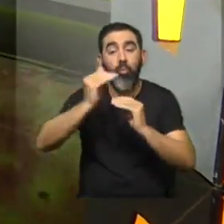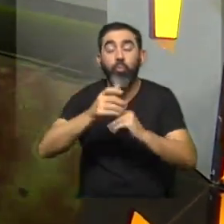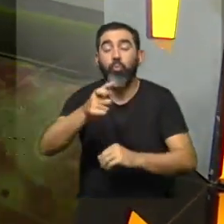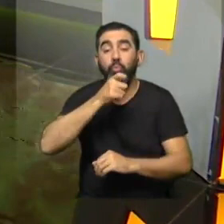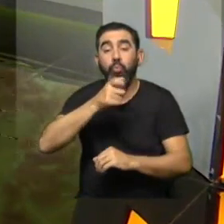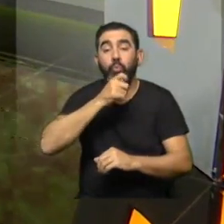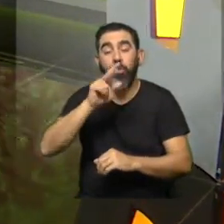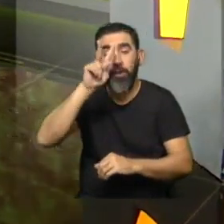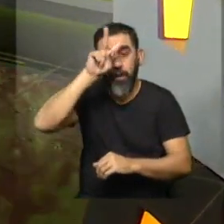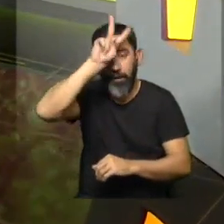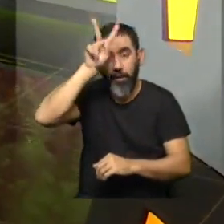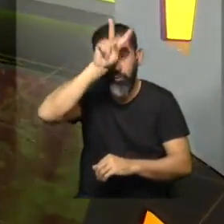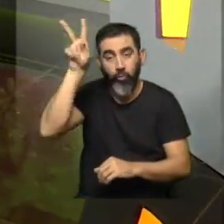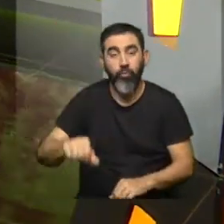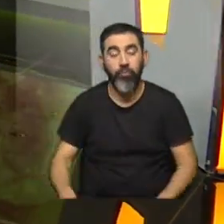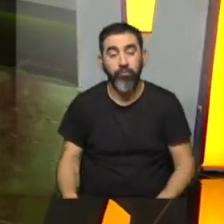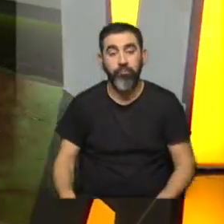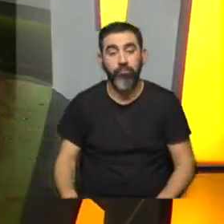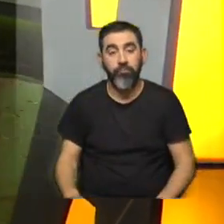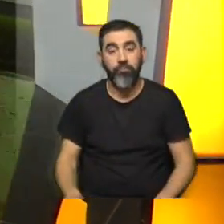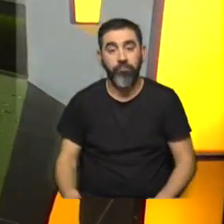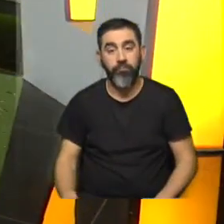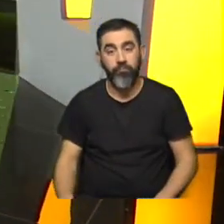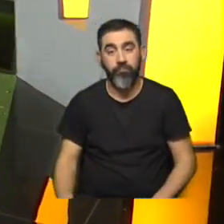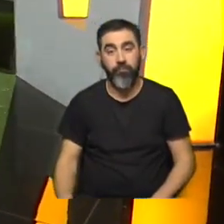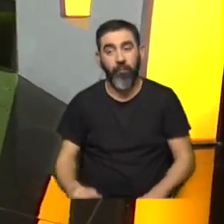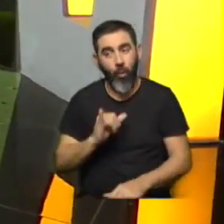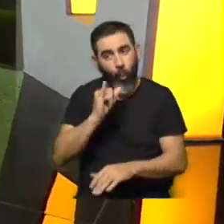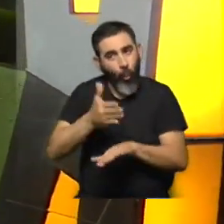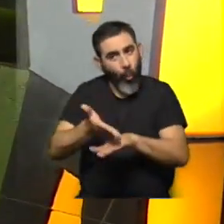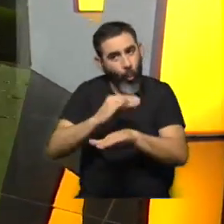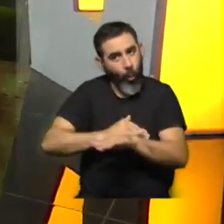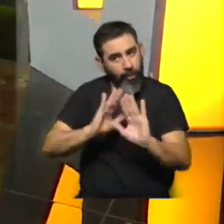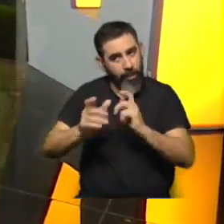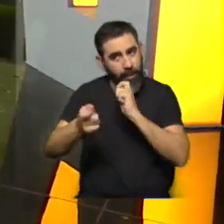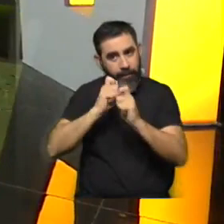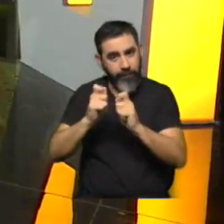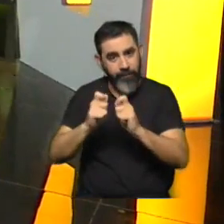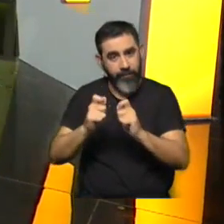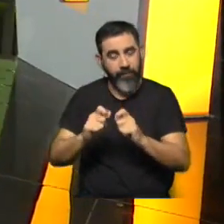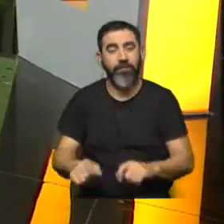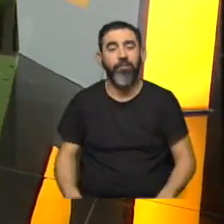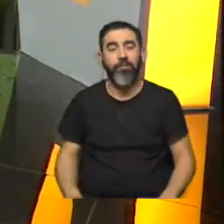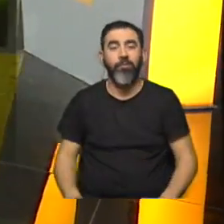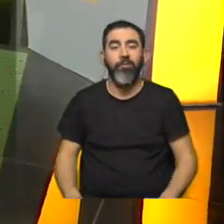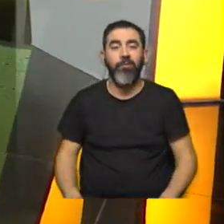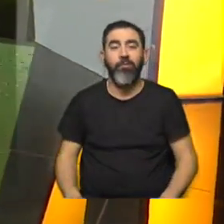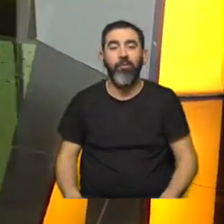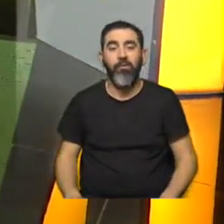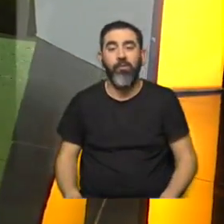de indígenas. Y también, ¿estás haciendo spoiler de la nota que viene a continuación? Más o menos, más o menos. Bueno, tiene mucho spoiler y después contamos por